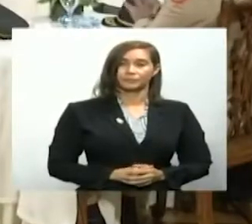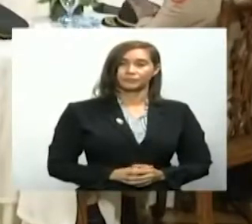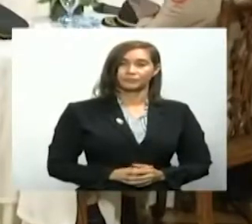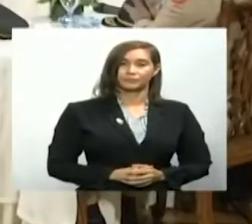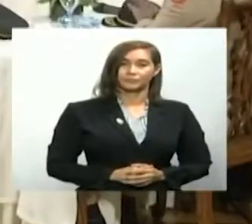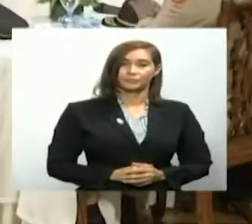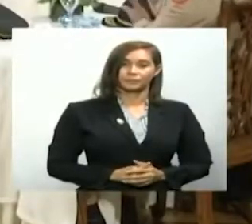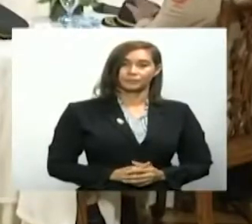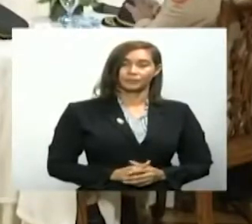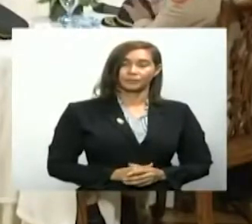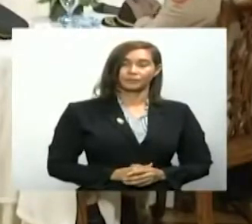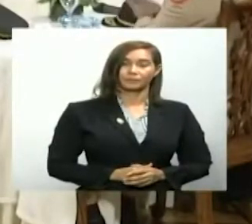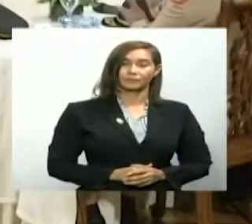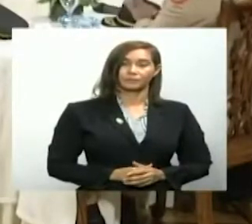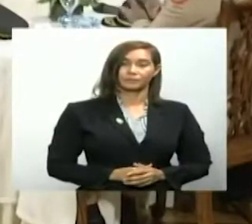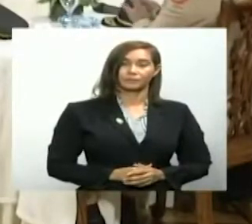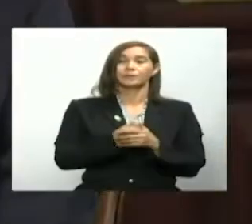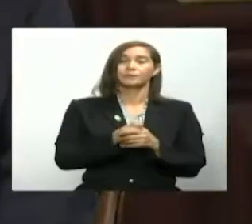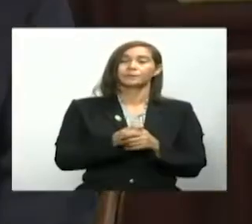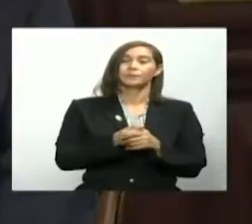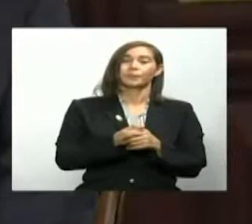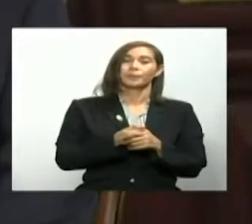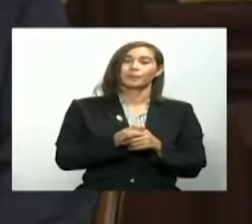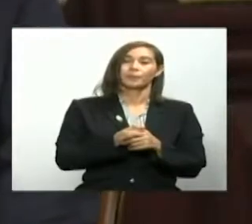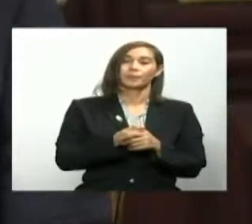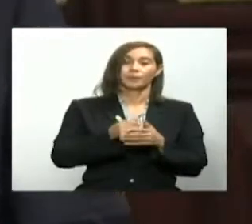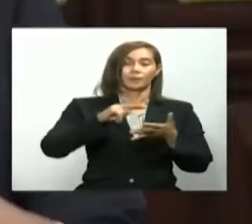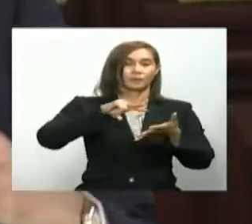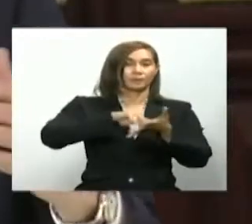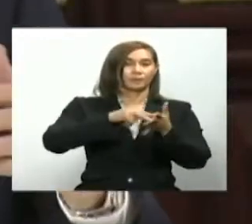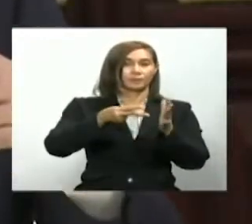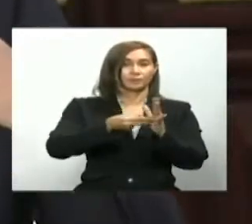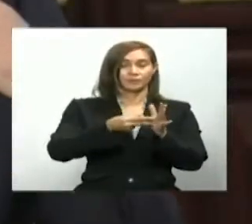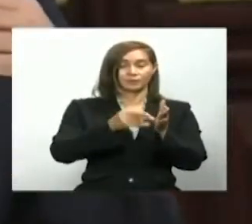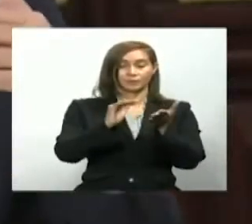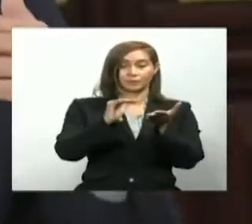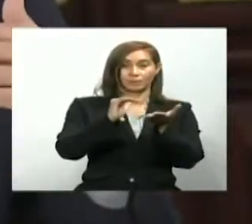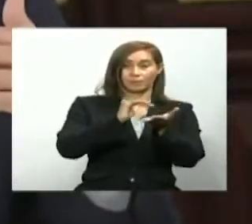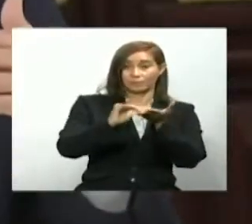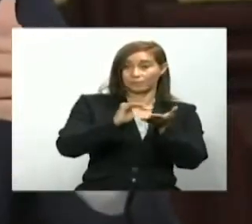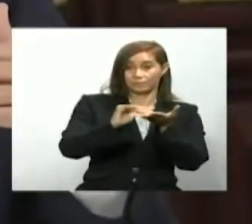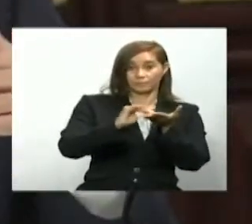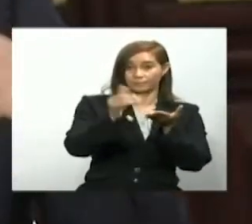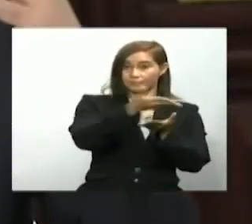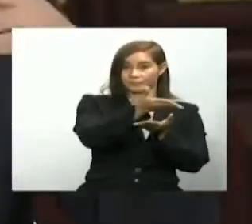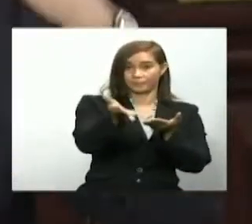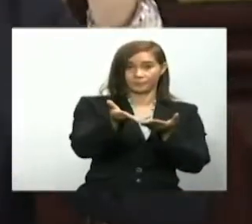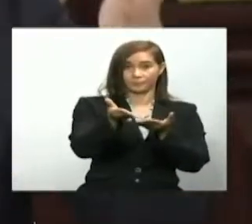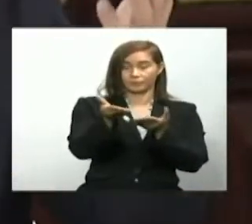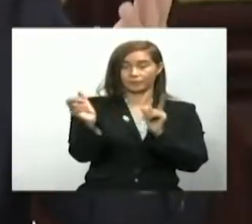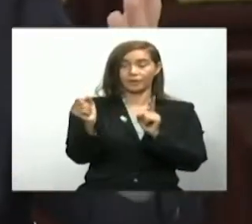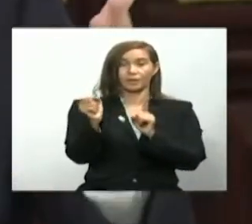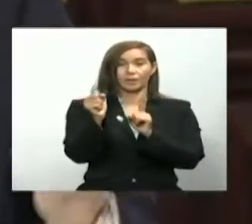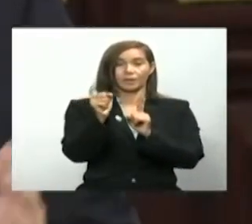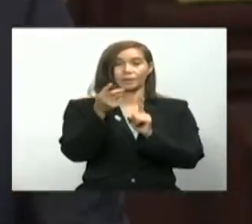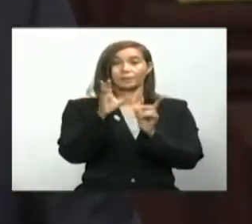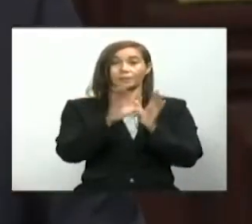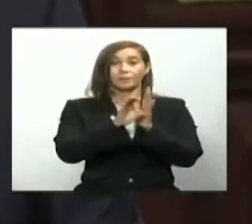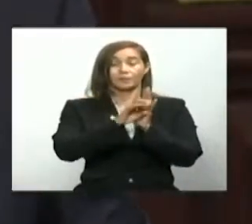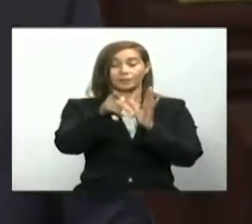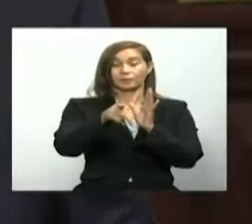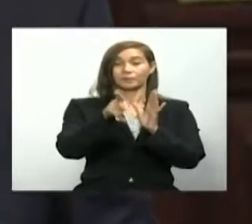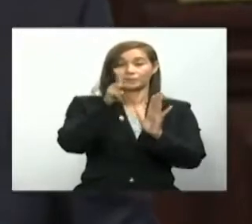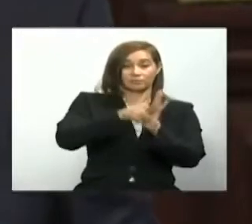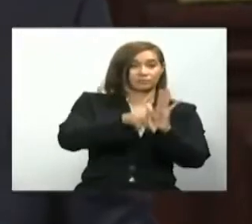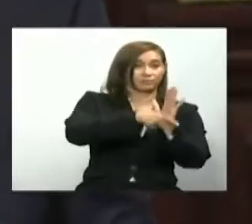anunció que a partir del 6 de abril iniciará un programa de compra de armas ilegales en busca de reducir la tenencia de estas en